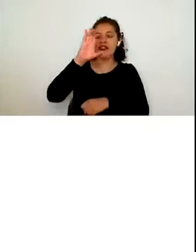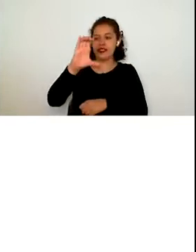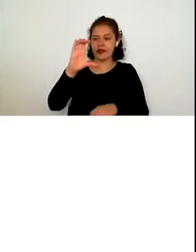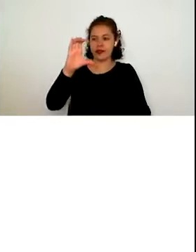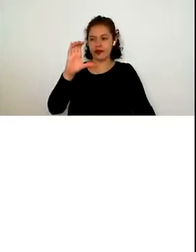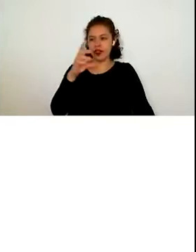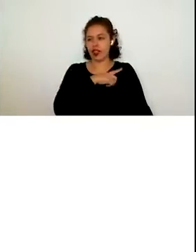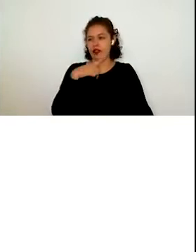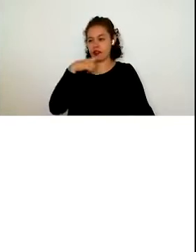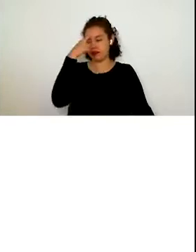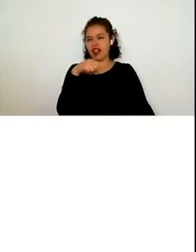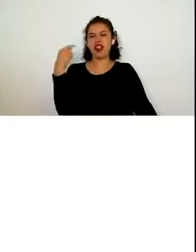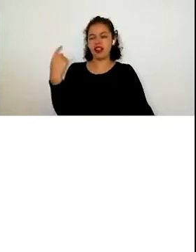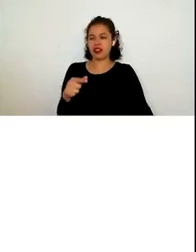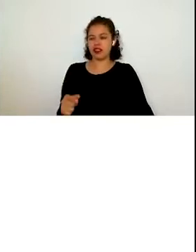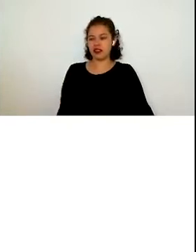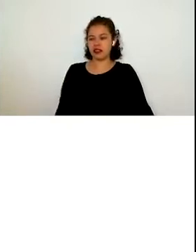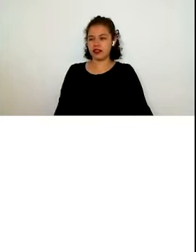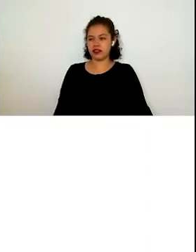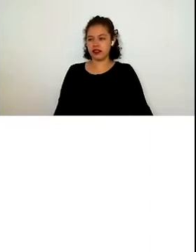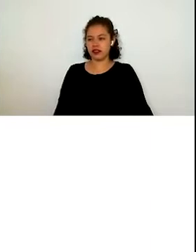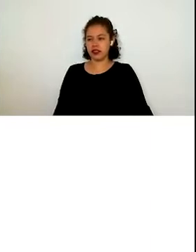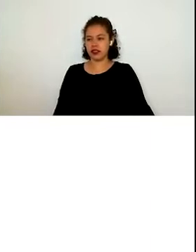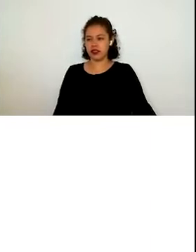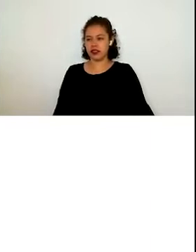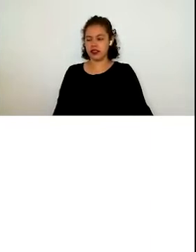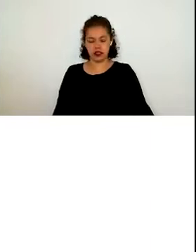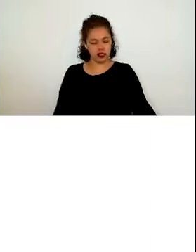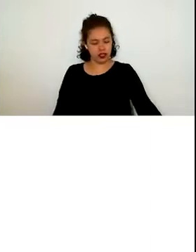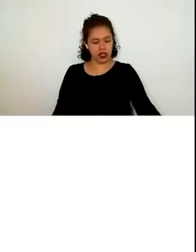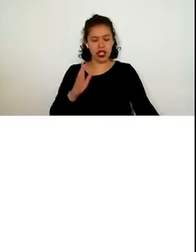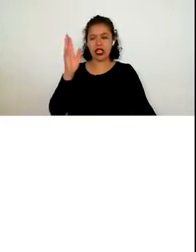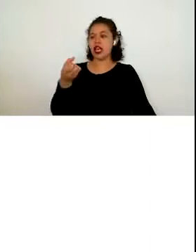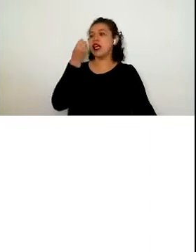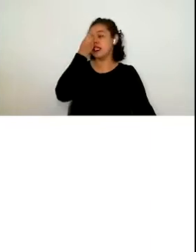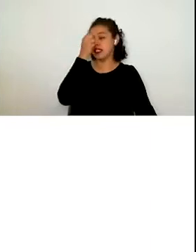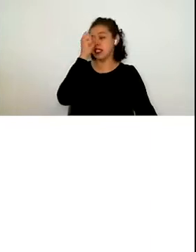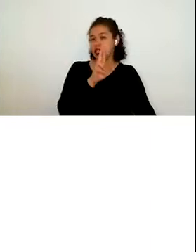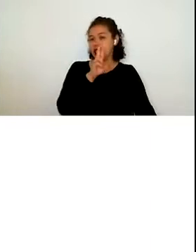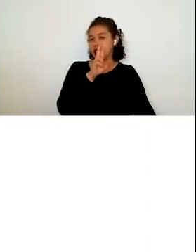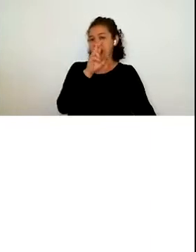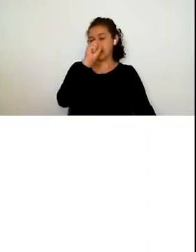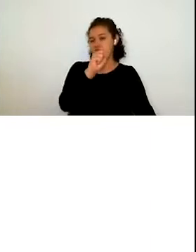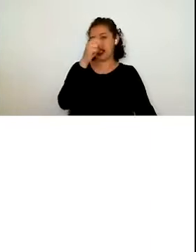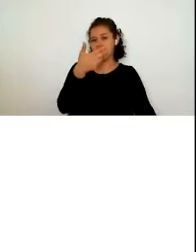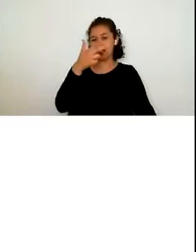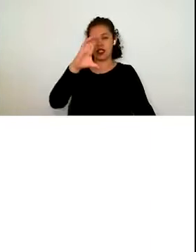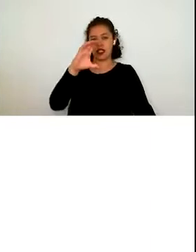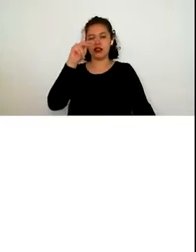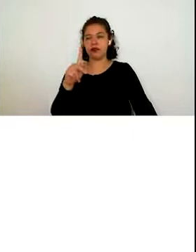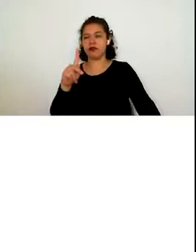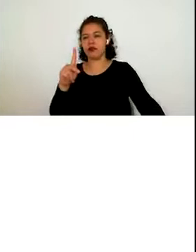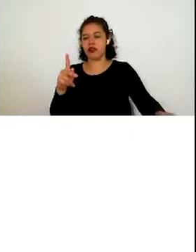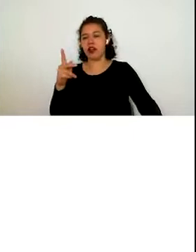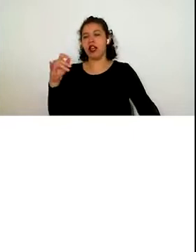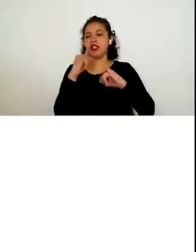porque la finalidad es que esta Secretaría de Hacienda vigile el funcionamiento de las